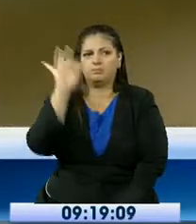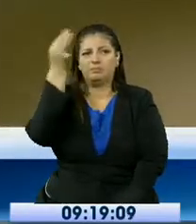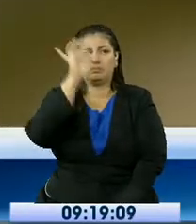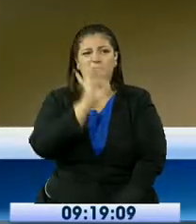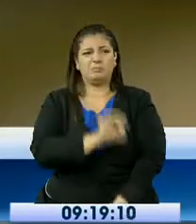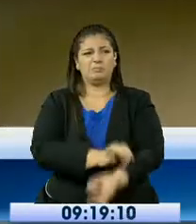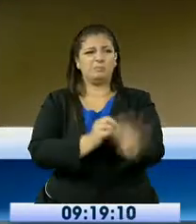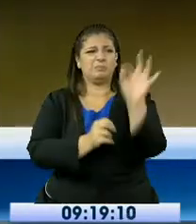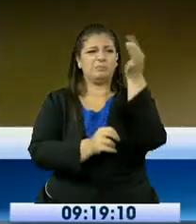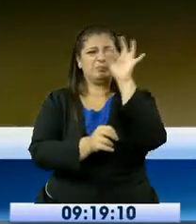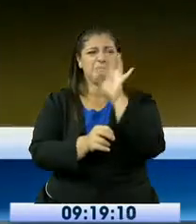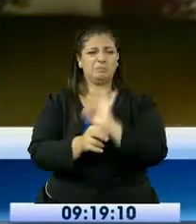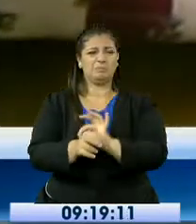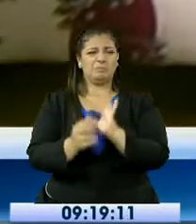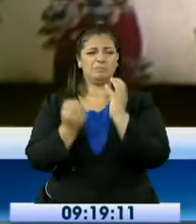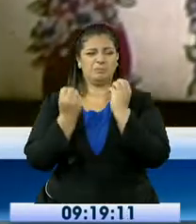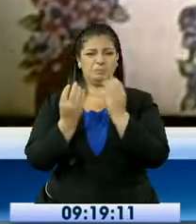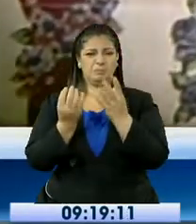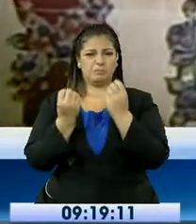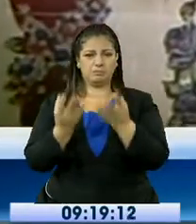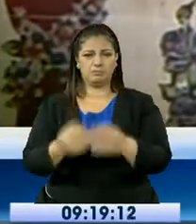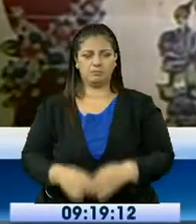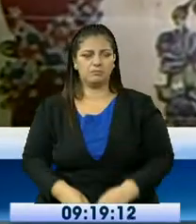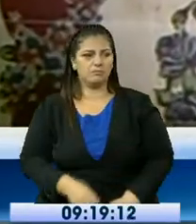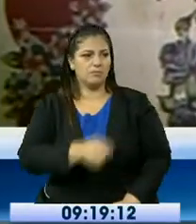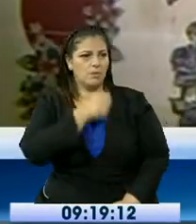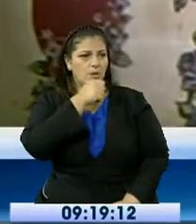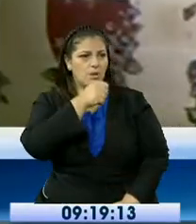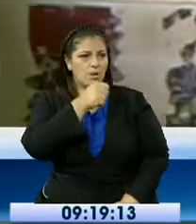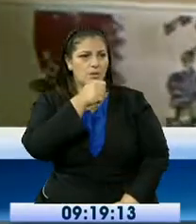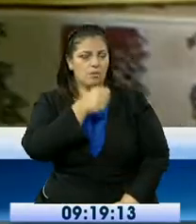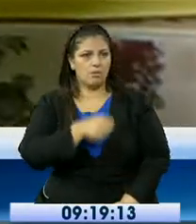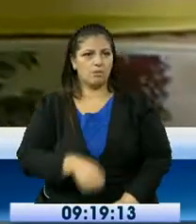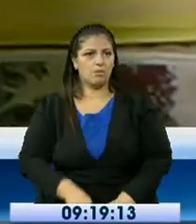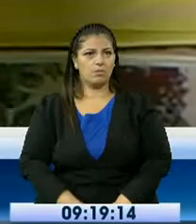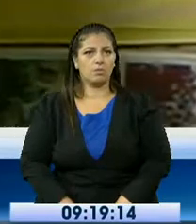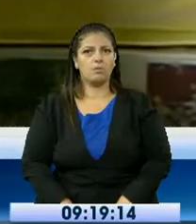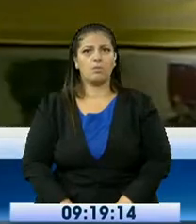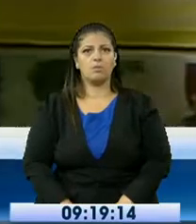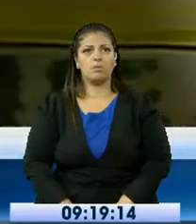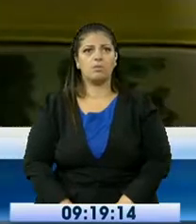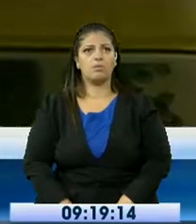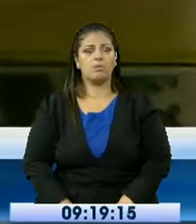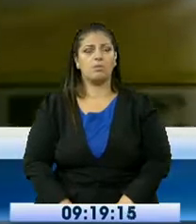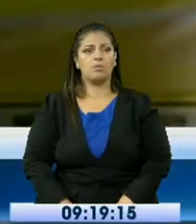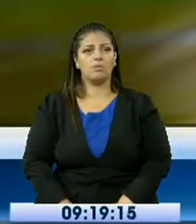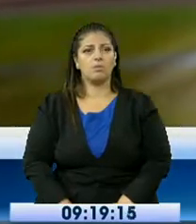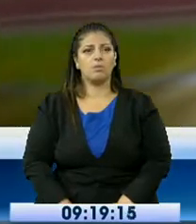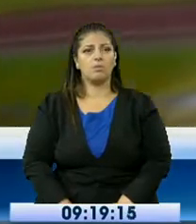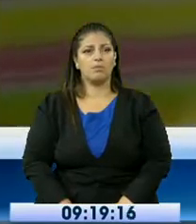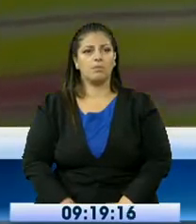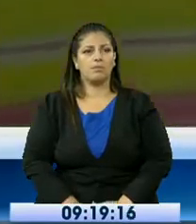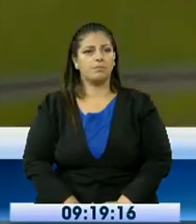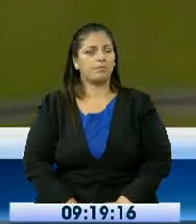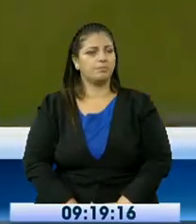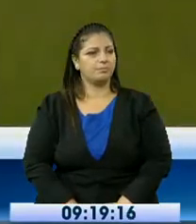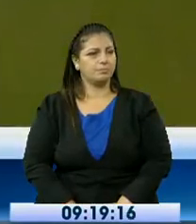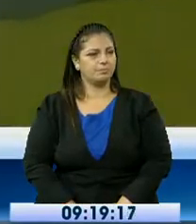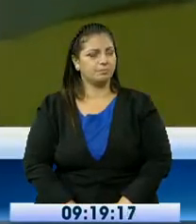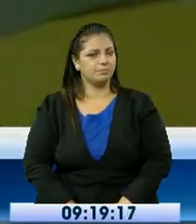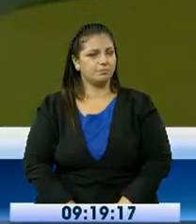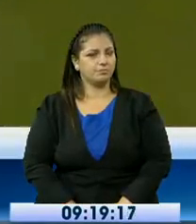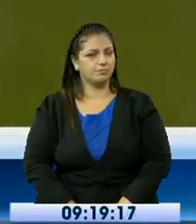la chikungunya que dan. Incluso lo tienen adentro de su propio domicilio. Sí, adentro de la casa está todo esto, por eso. Y